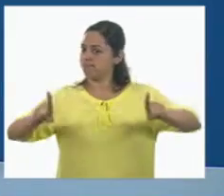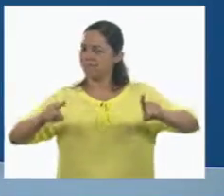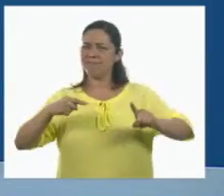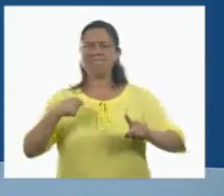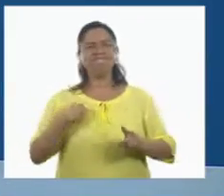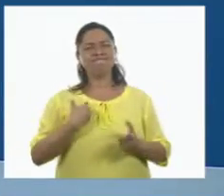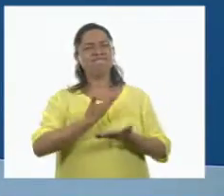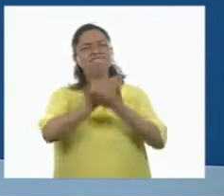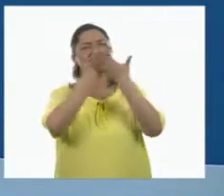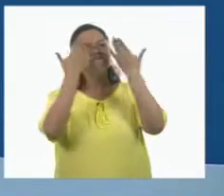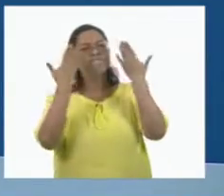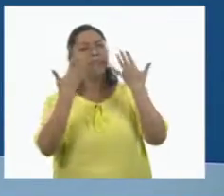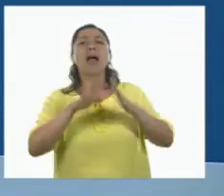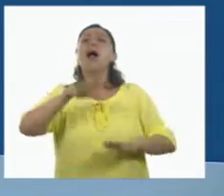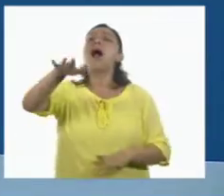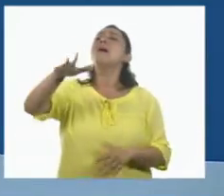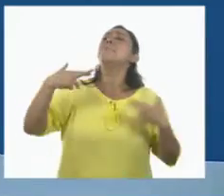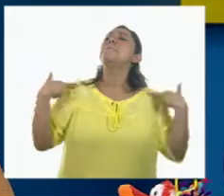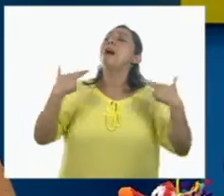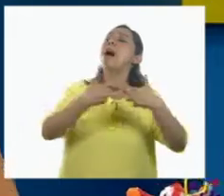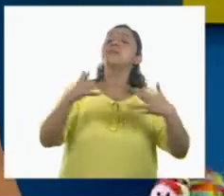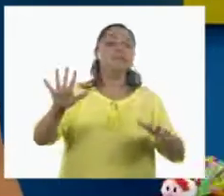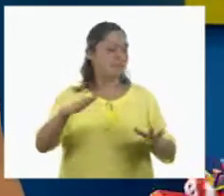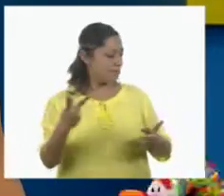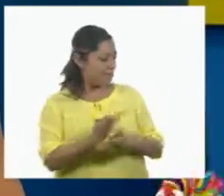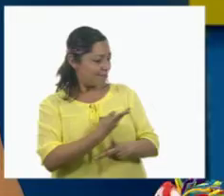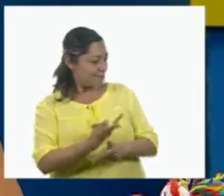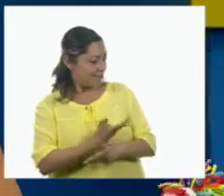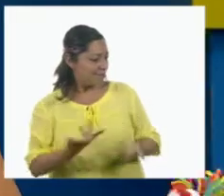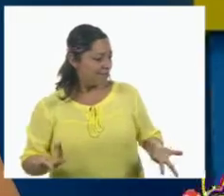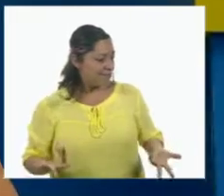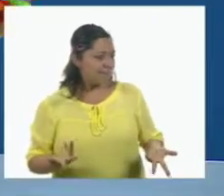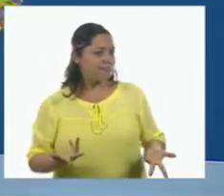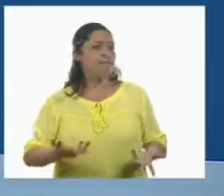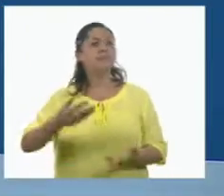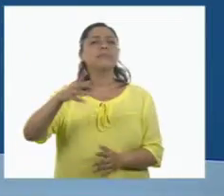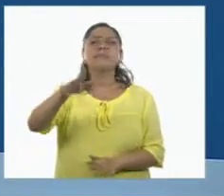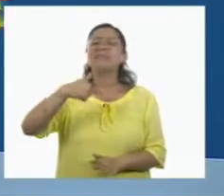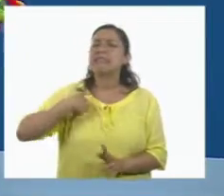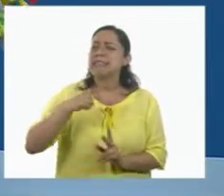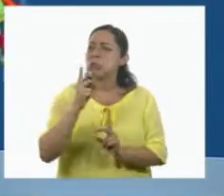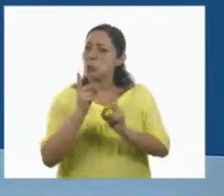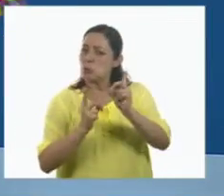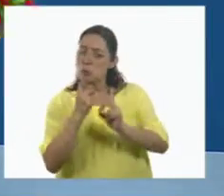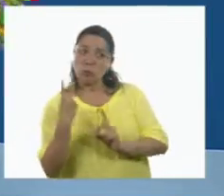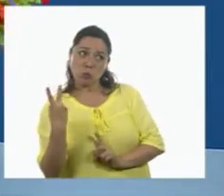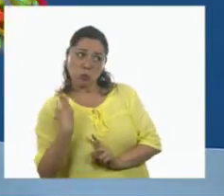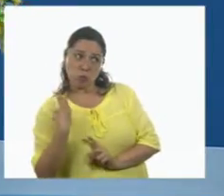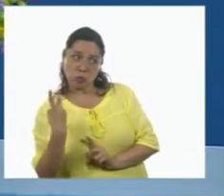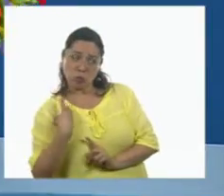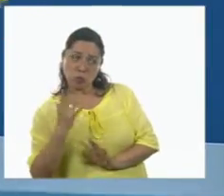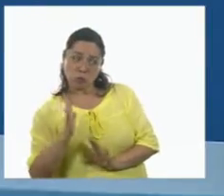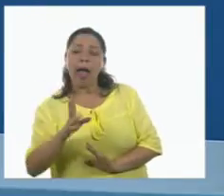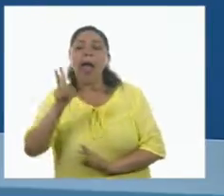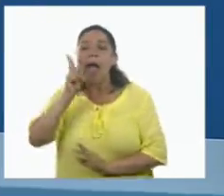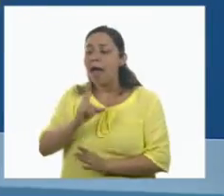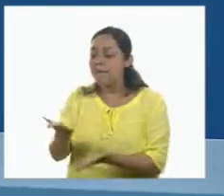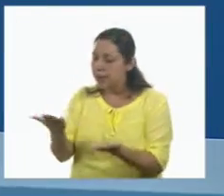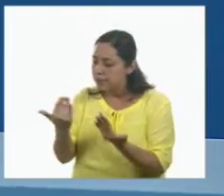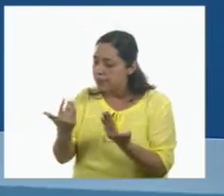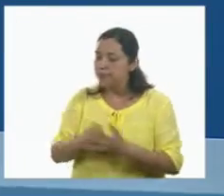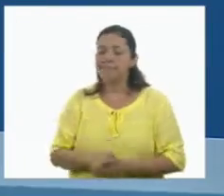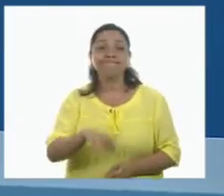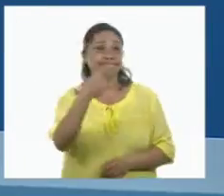Ah, maestra. ¿Qué pasa? Bueno, es que tenemos una duda. A ver, dime. Lo que pasa